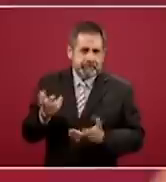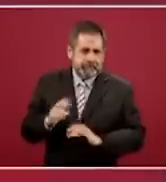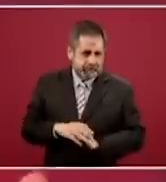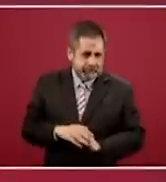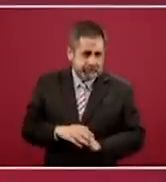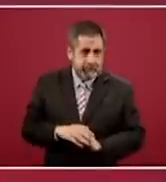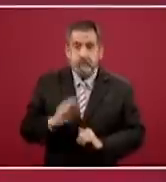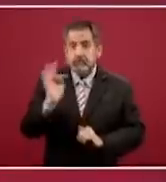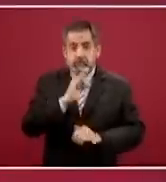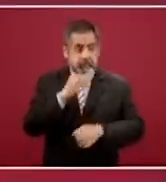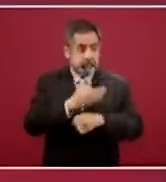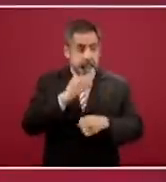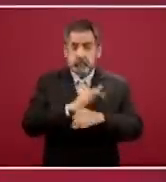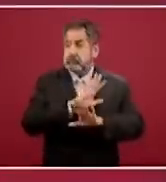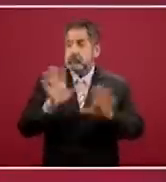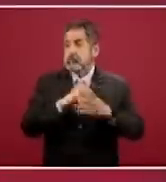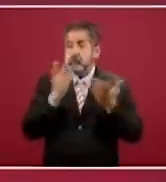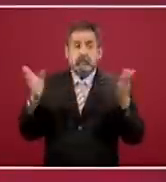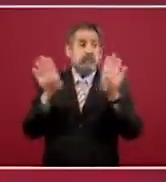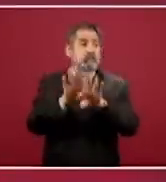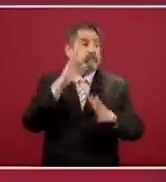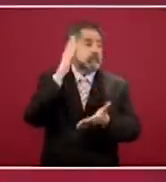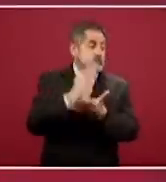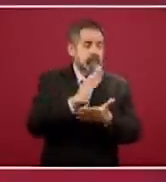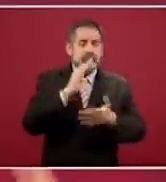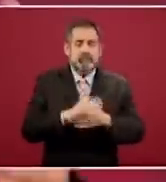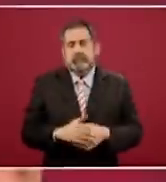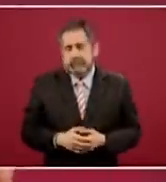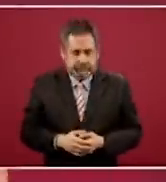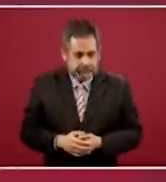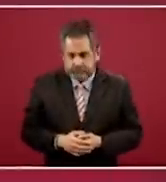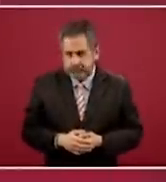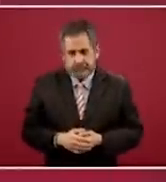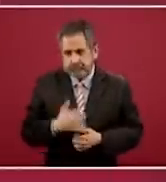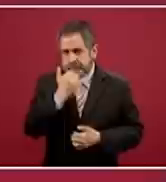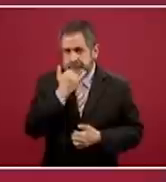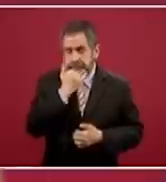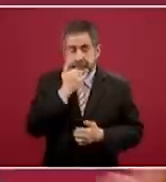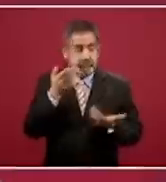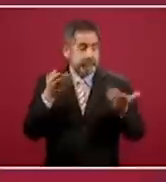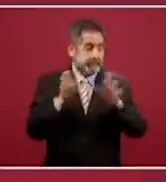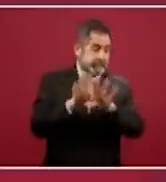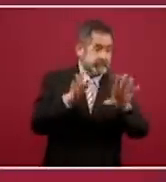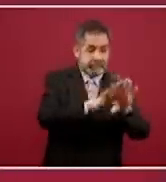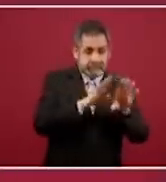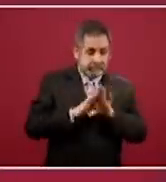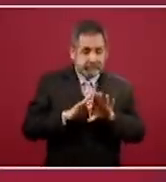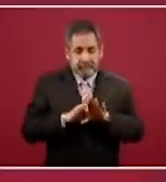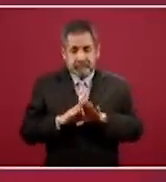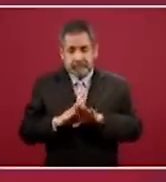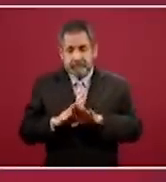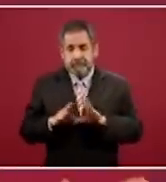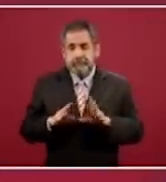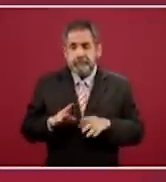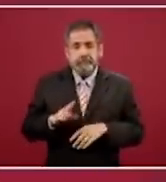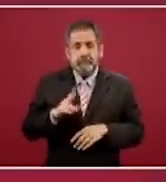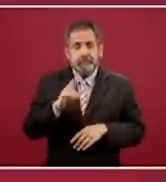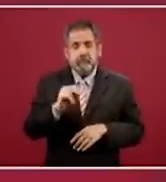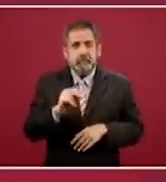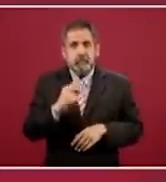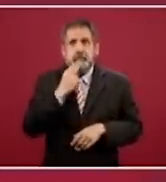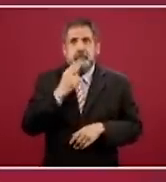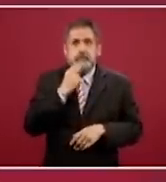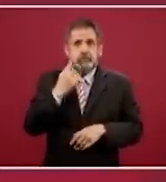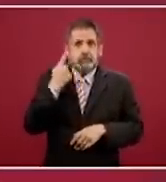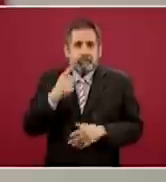Entonces, si restringimos, lo que va a ocurrir es que el efecto de la intervención de no se junten realmente no tiene